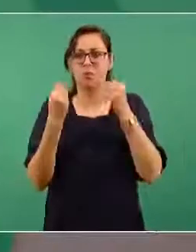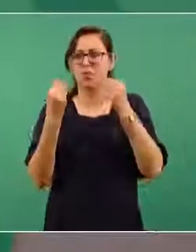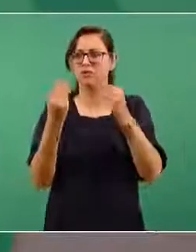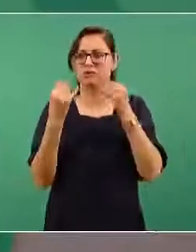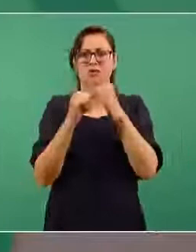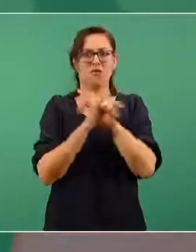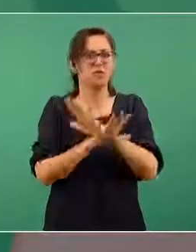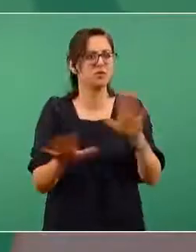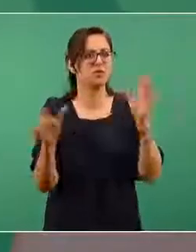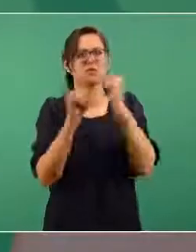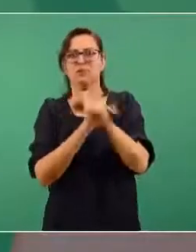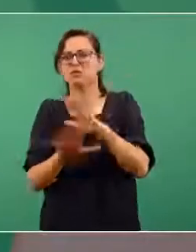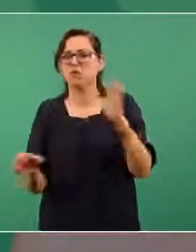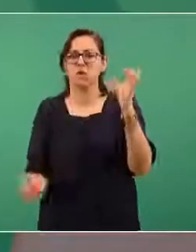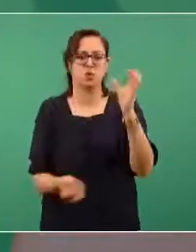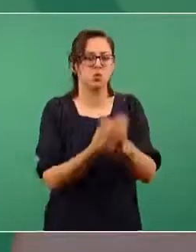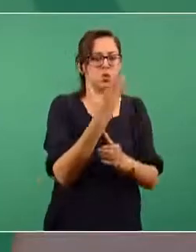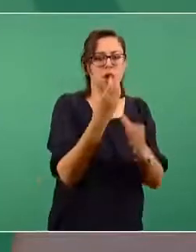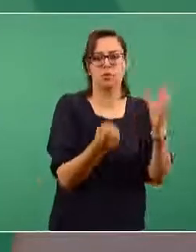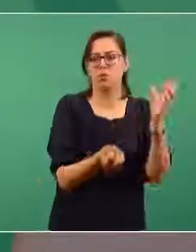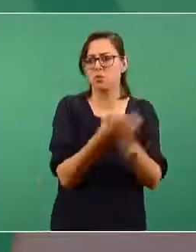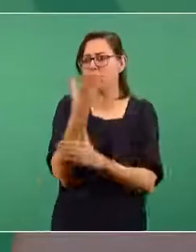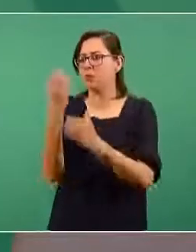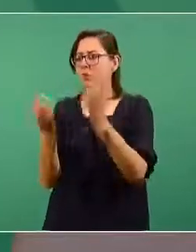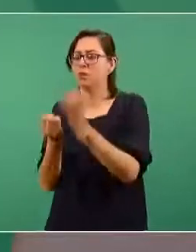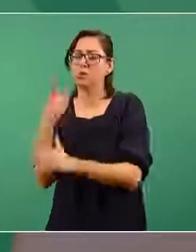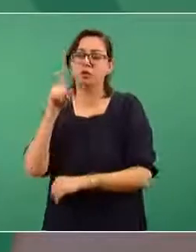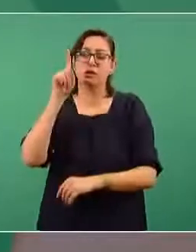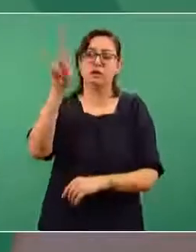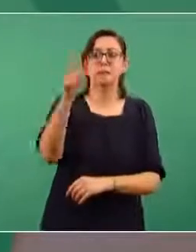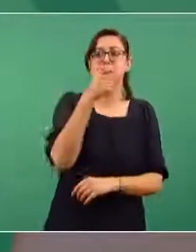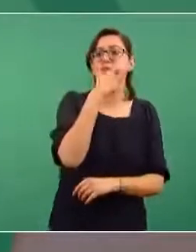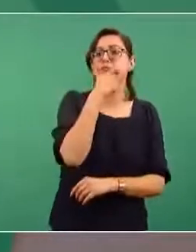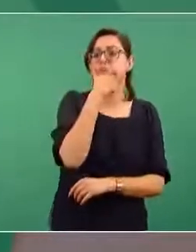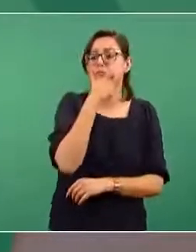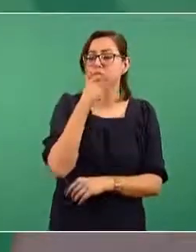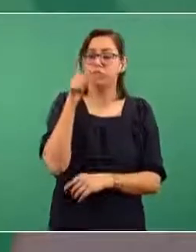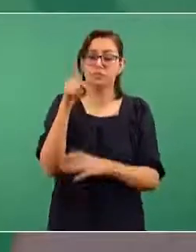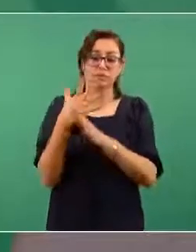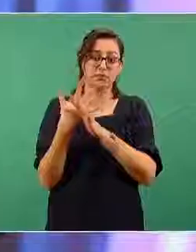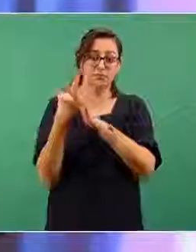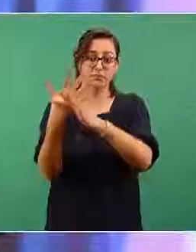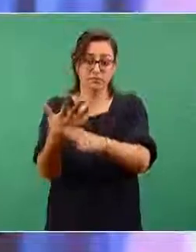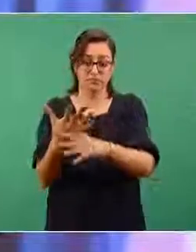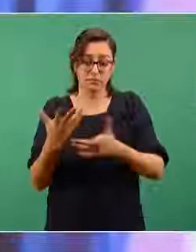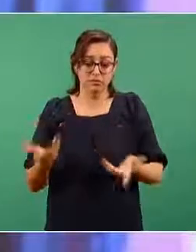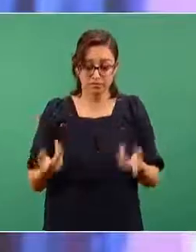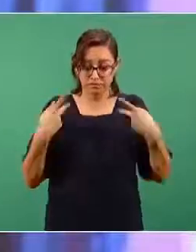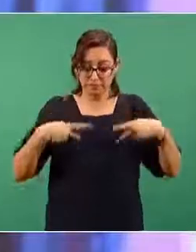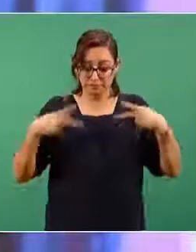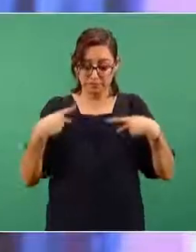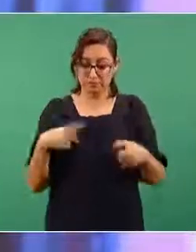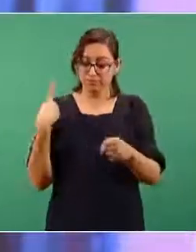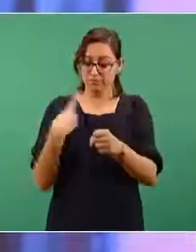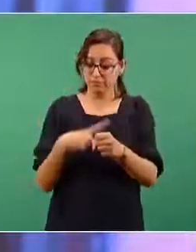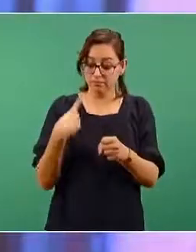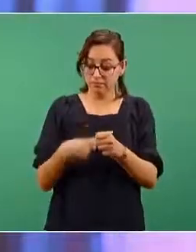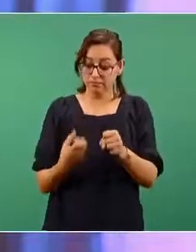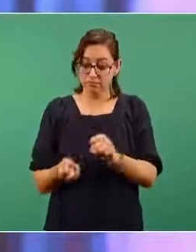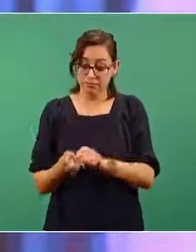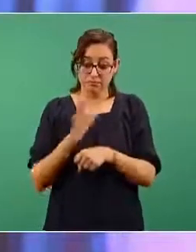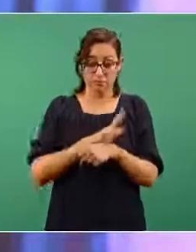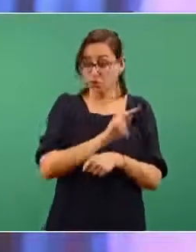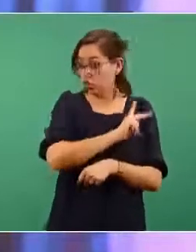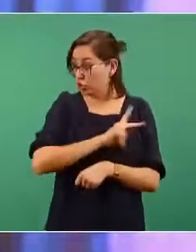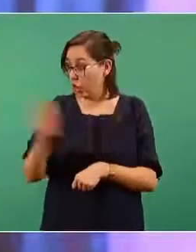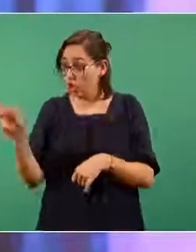científico del King's College de Londres que describía al menos 6 cuadros clínicos diferentes de la